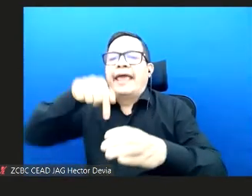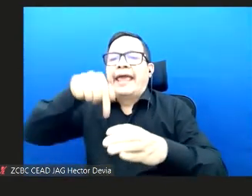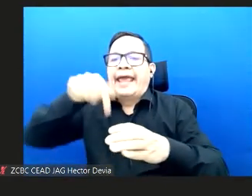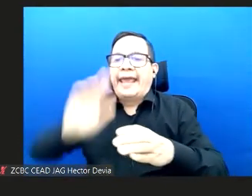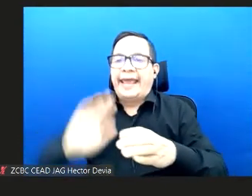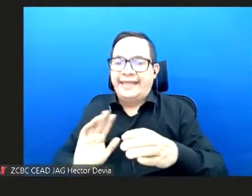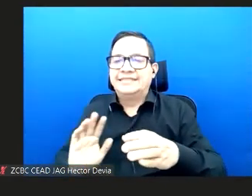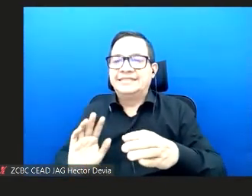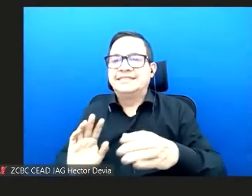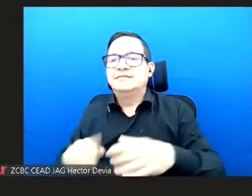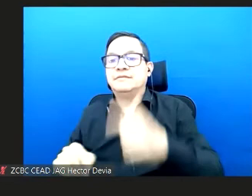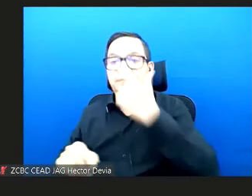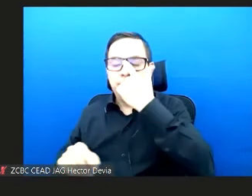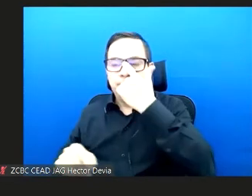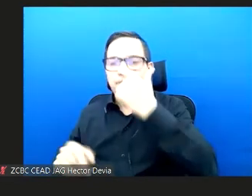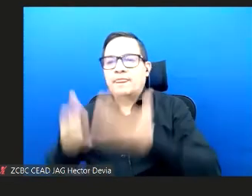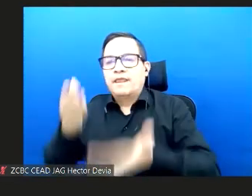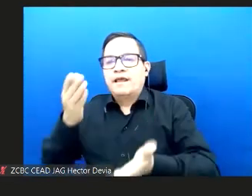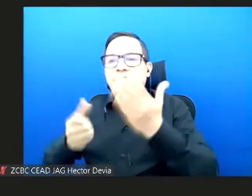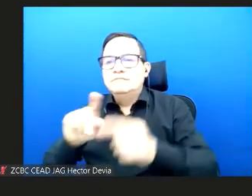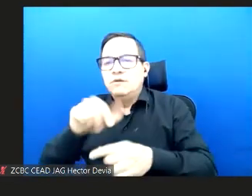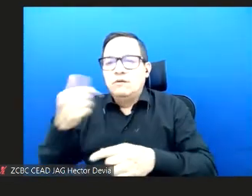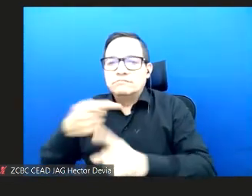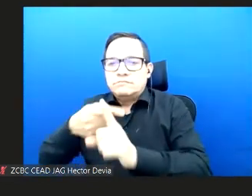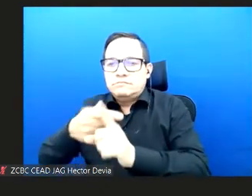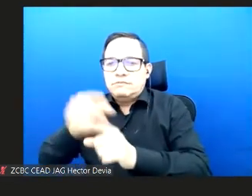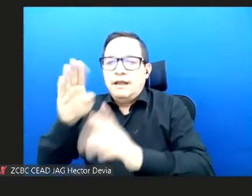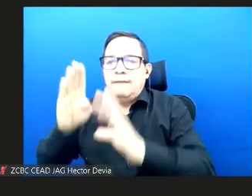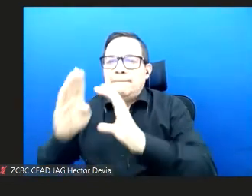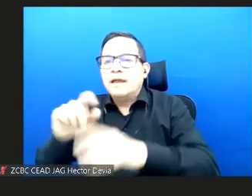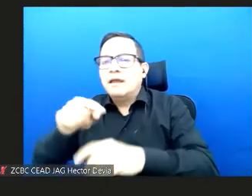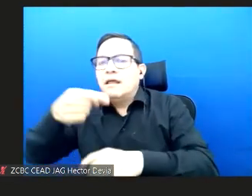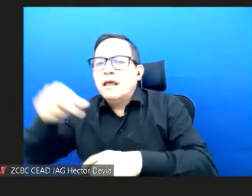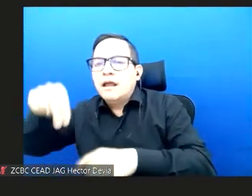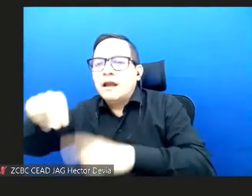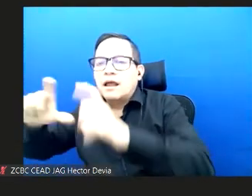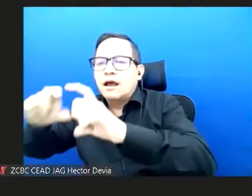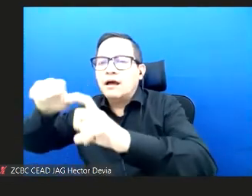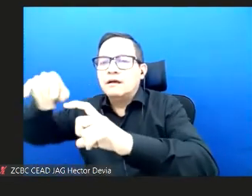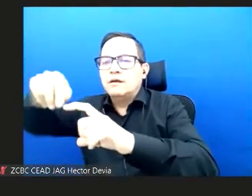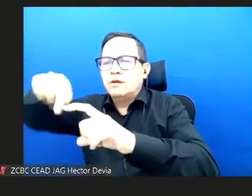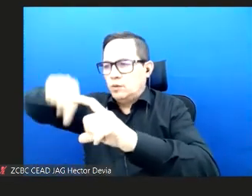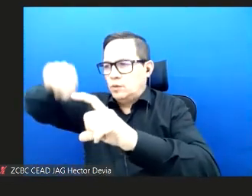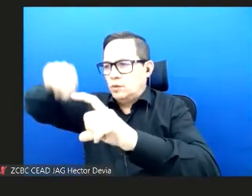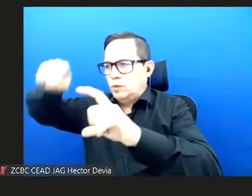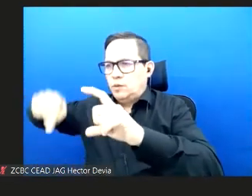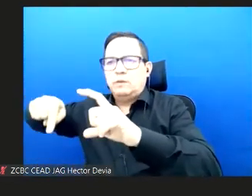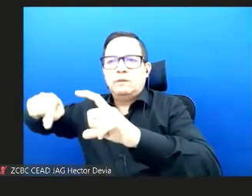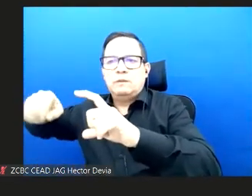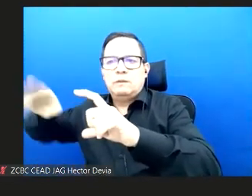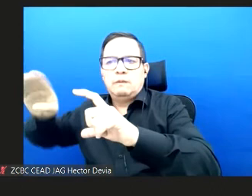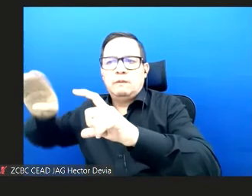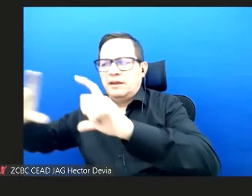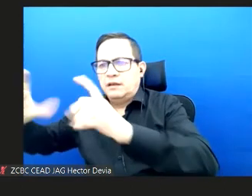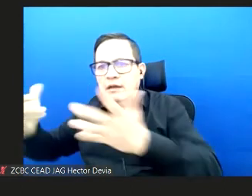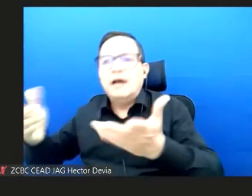como tan ahí la fórmula tan rara. Entonces tenemos este conjunto,